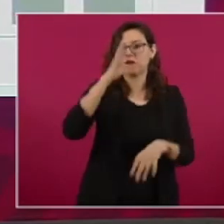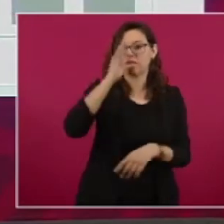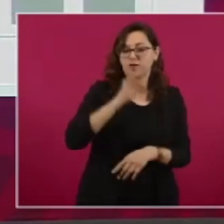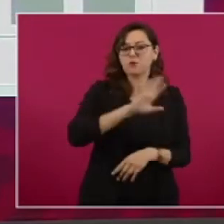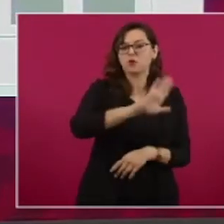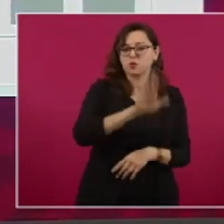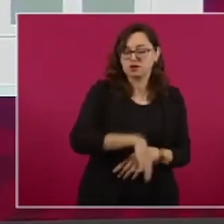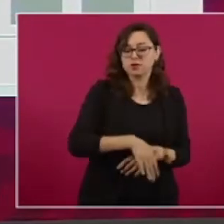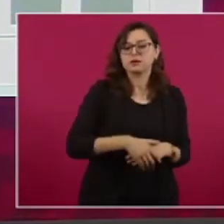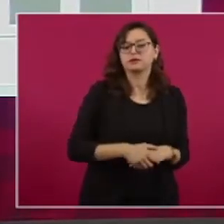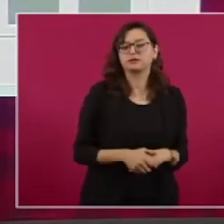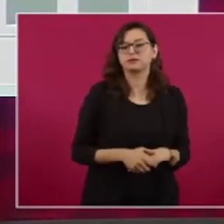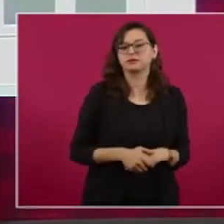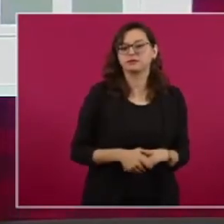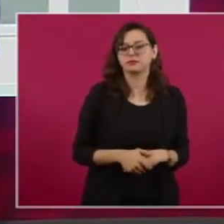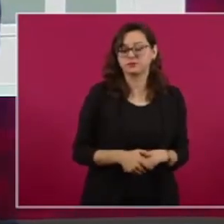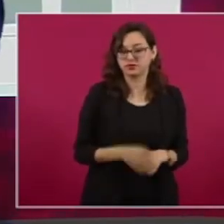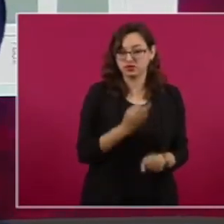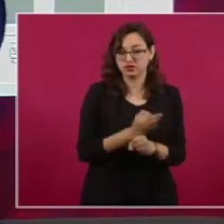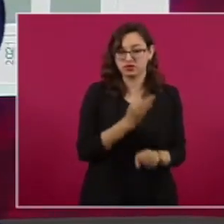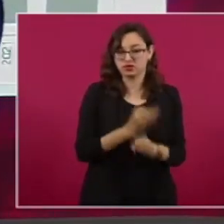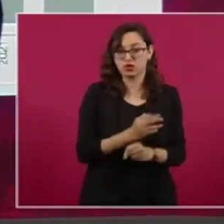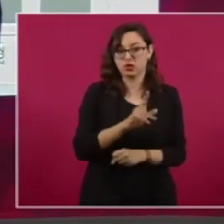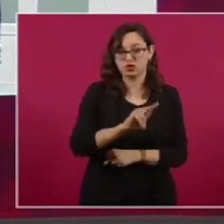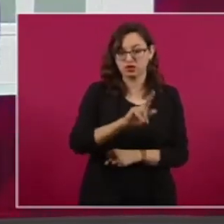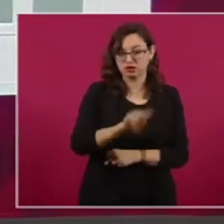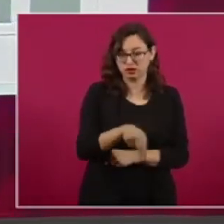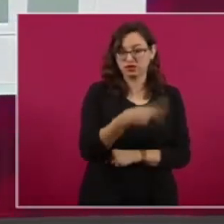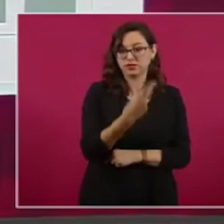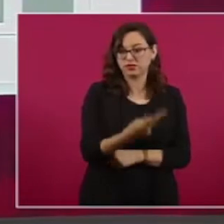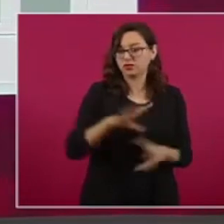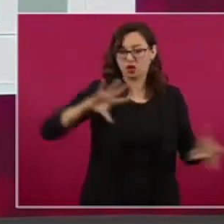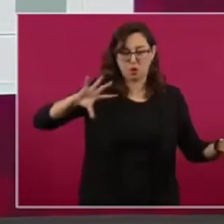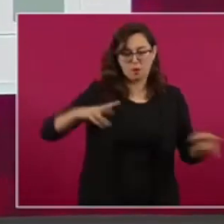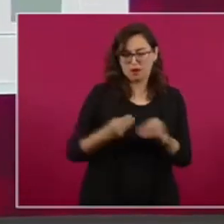97, 94, 82.